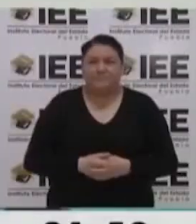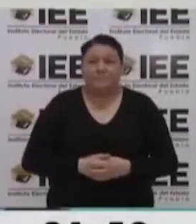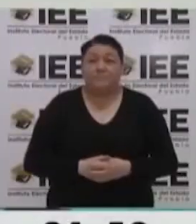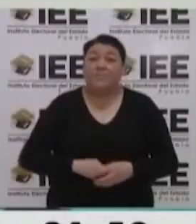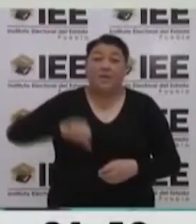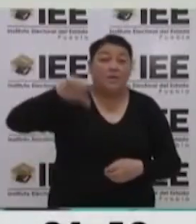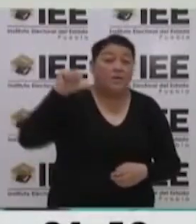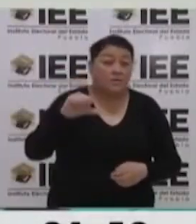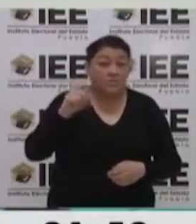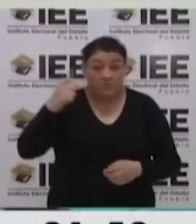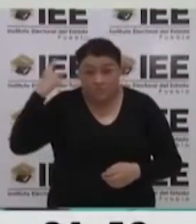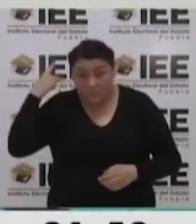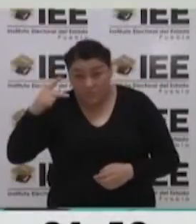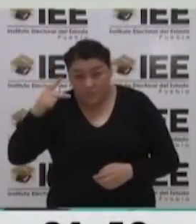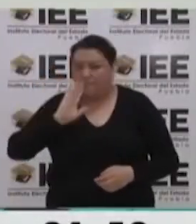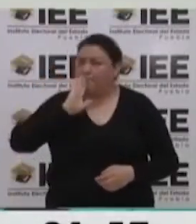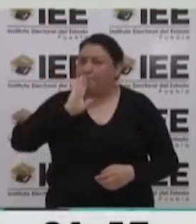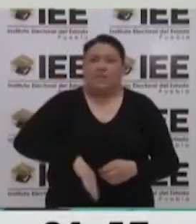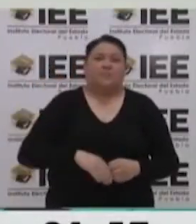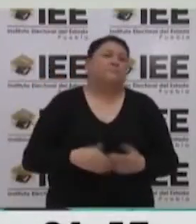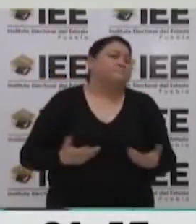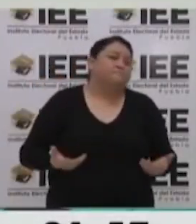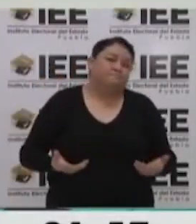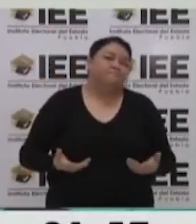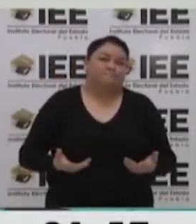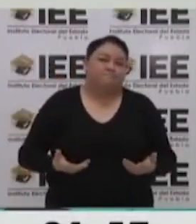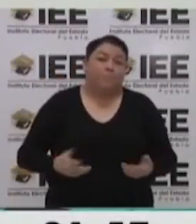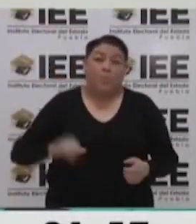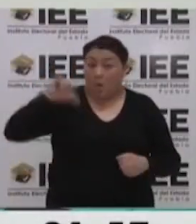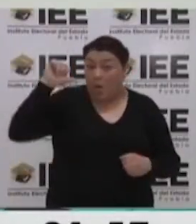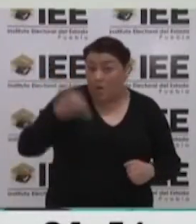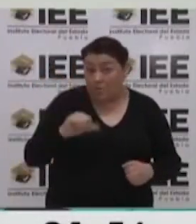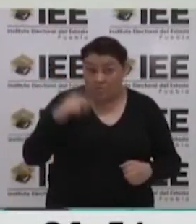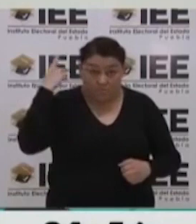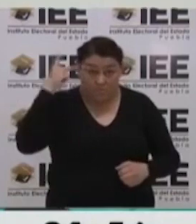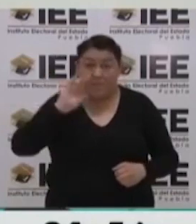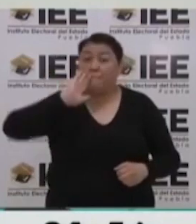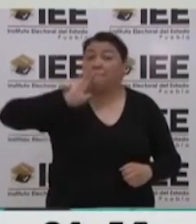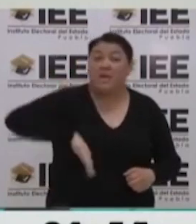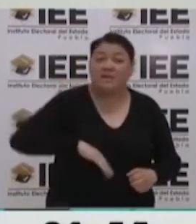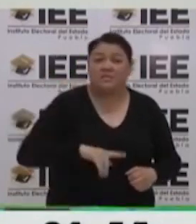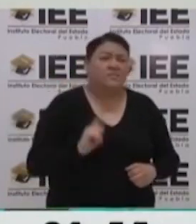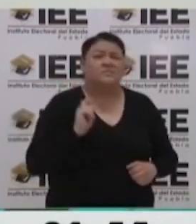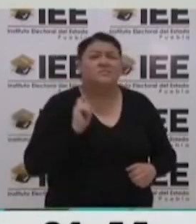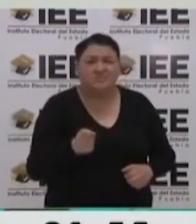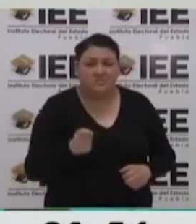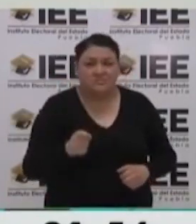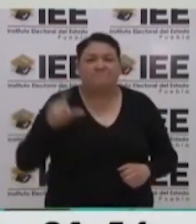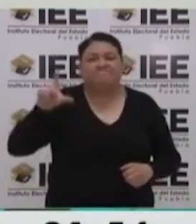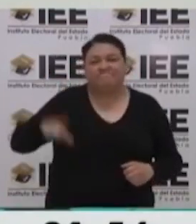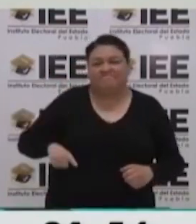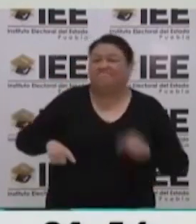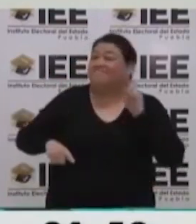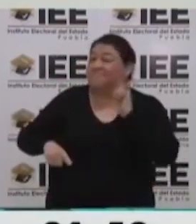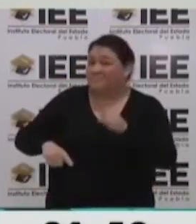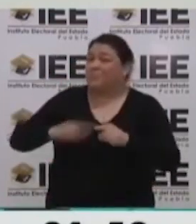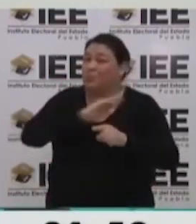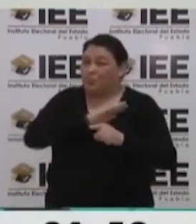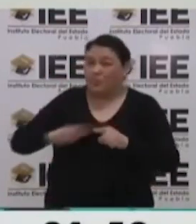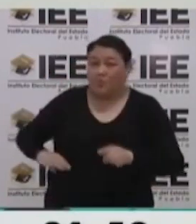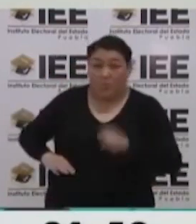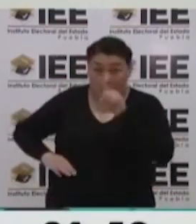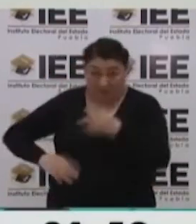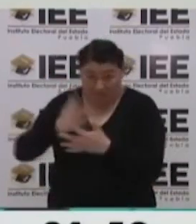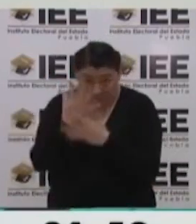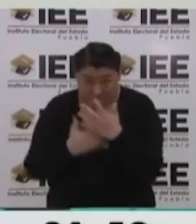cosas en puebla están mal hoy las cosas en pueblo están mal y este gobierno municipal no ha